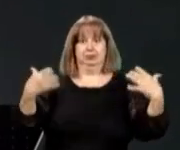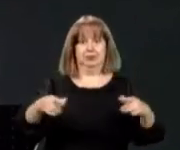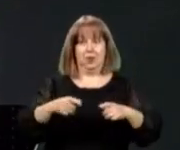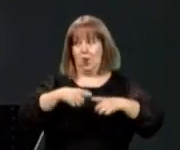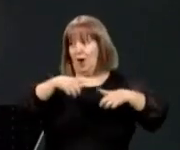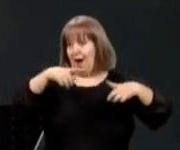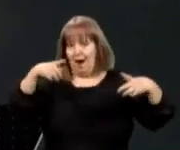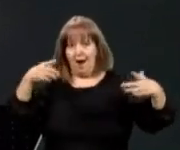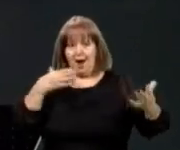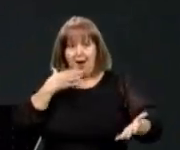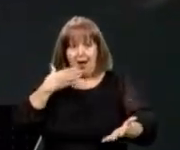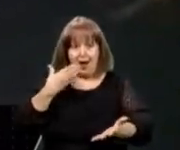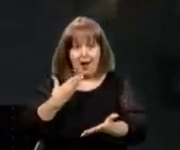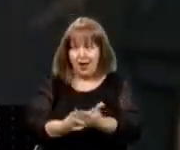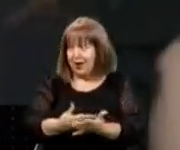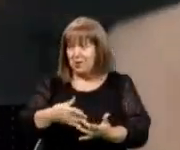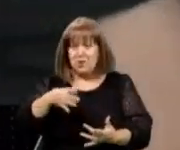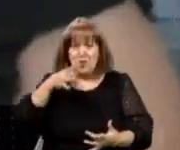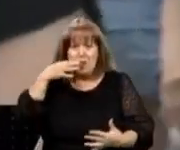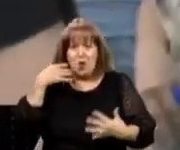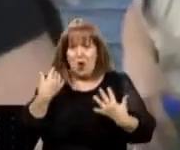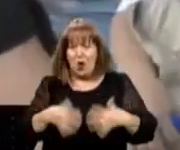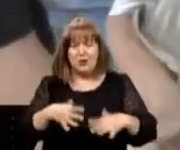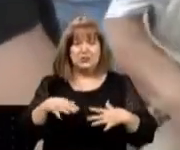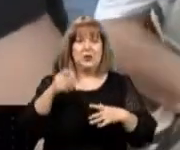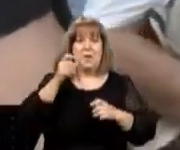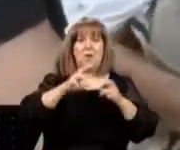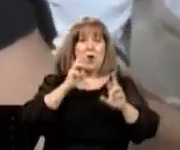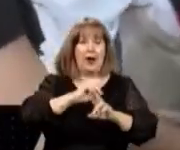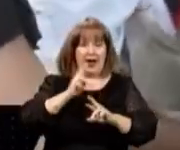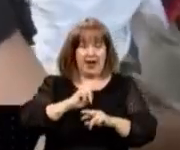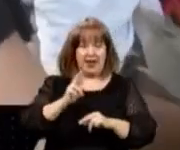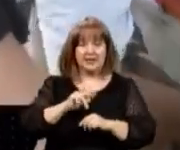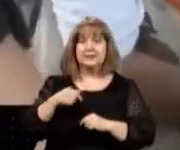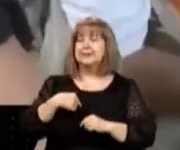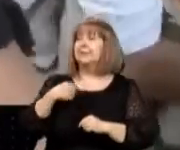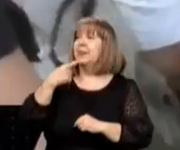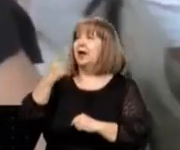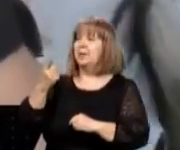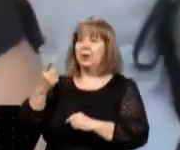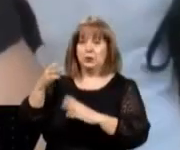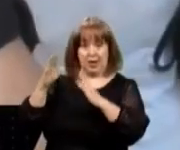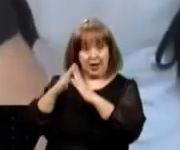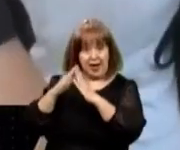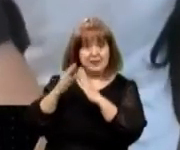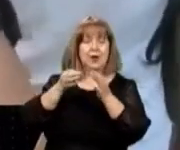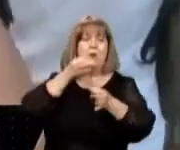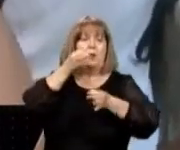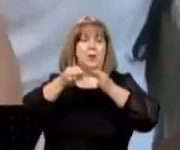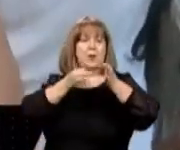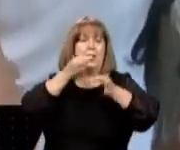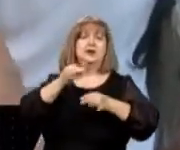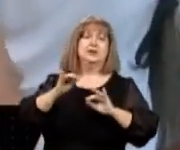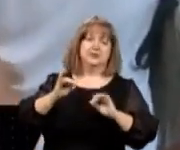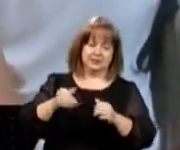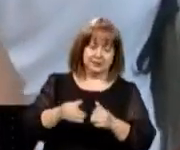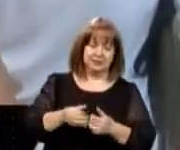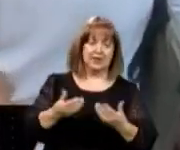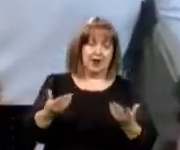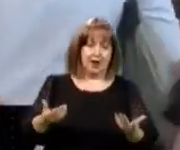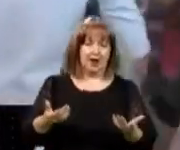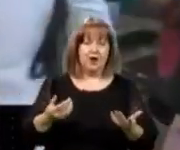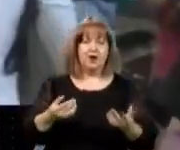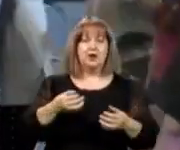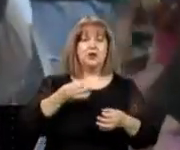Has caminado un montón y has visto muchísima gente. Qué importante hablarlo en la casa, ¿no? Sí, nosotros nos educamos con